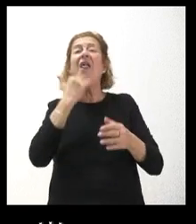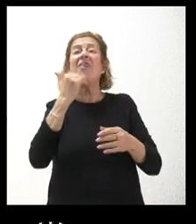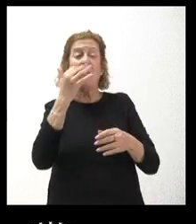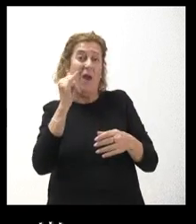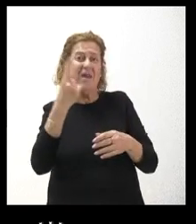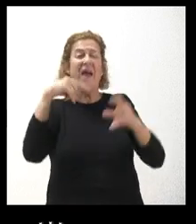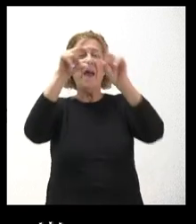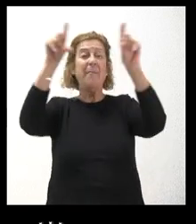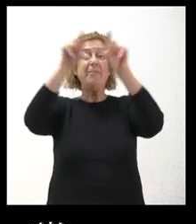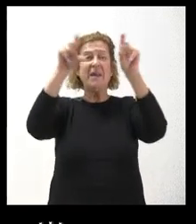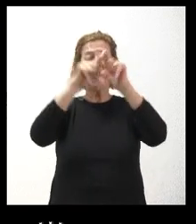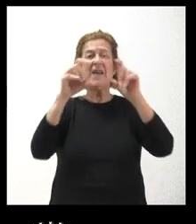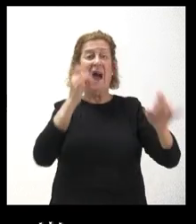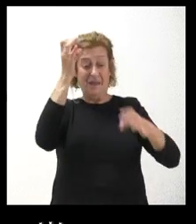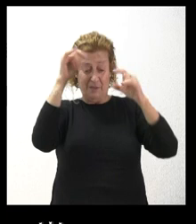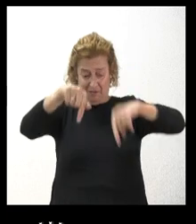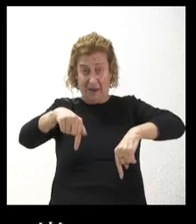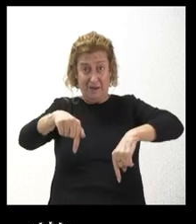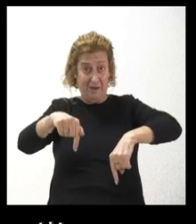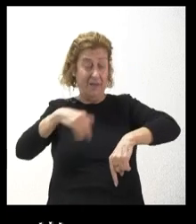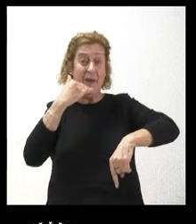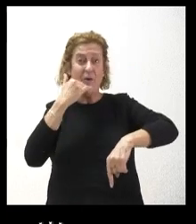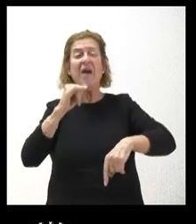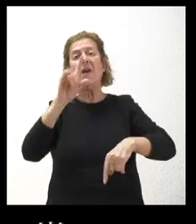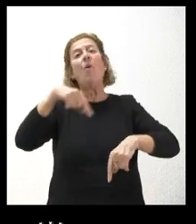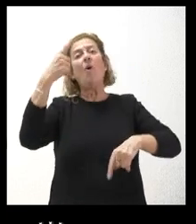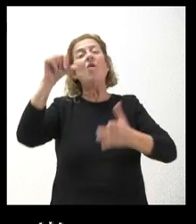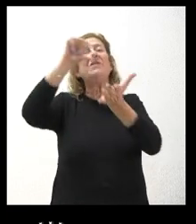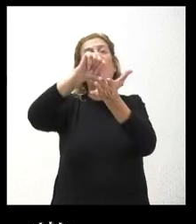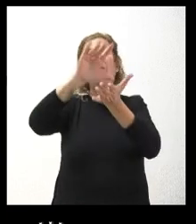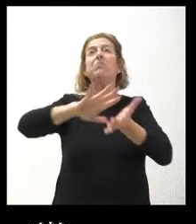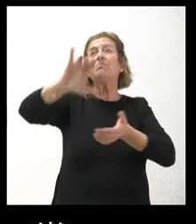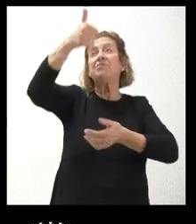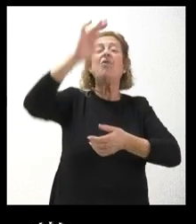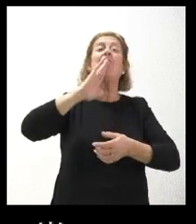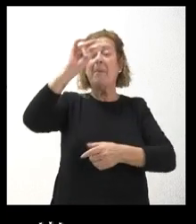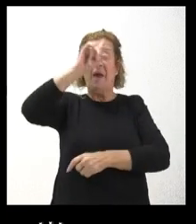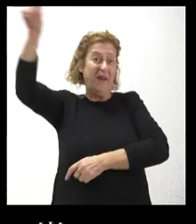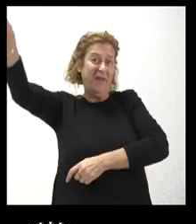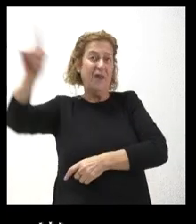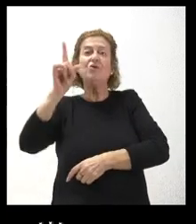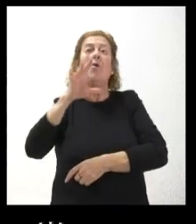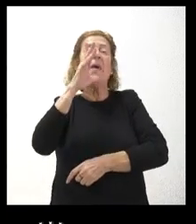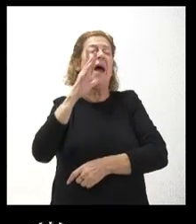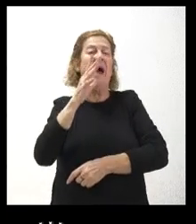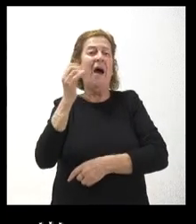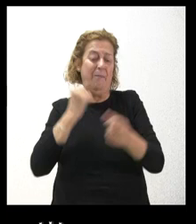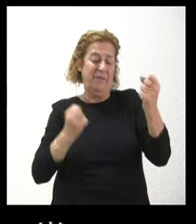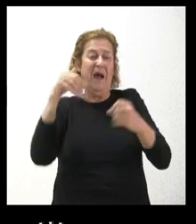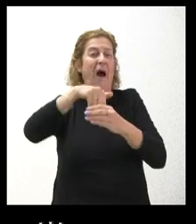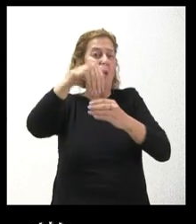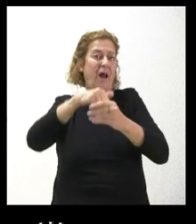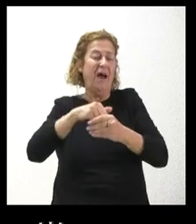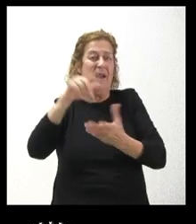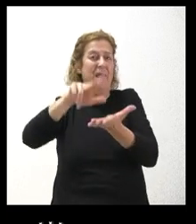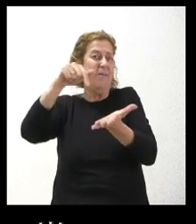empresas que tienen su actividad aquí y tiene la sede social en Madrid simplemente para ahorrarse impuestos cuando la